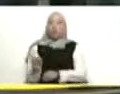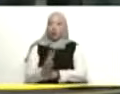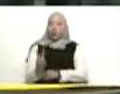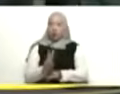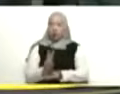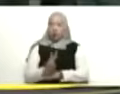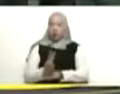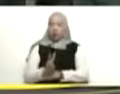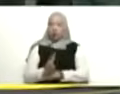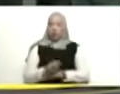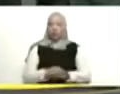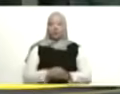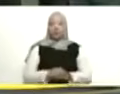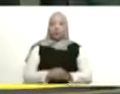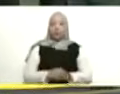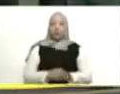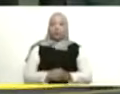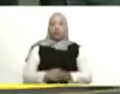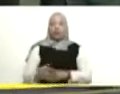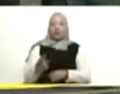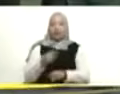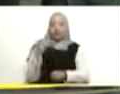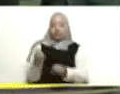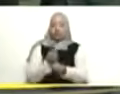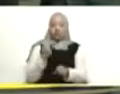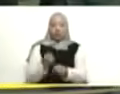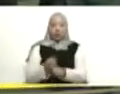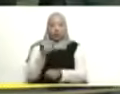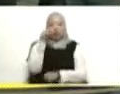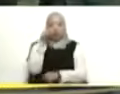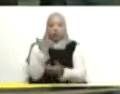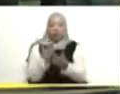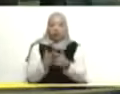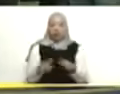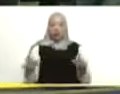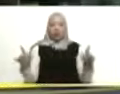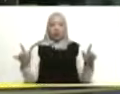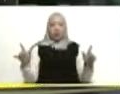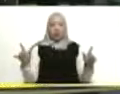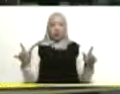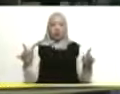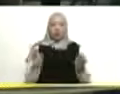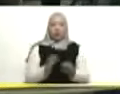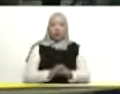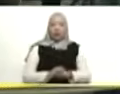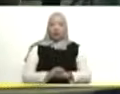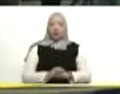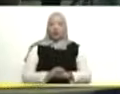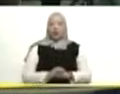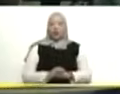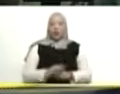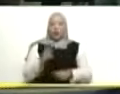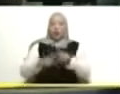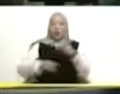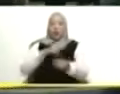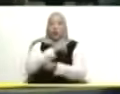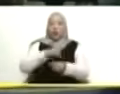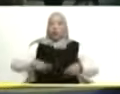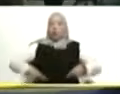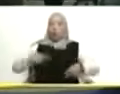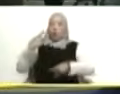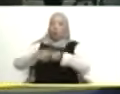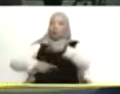Tercera gran etapa, la etapa de la grandeza, de la liberación y de la expansión de las fuerzas